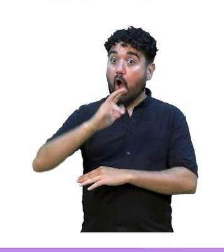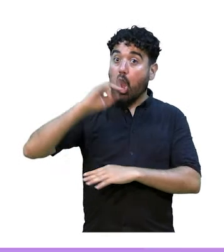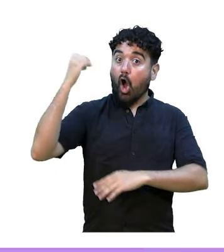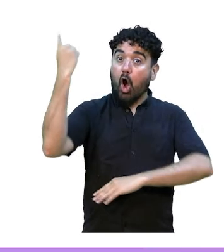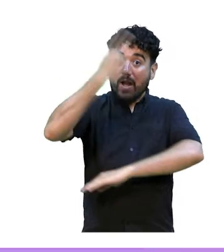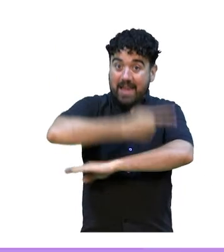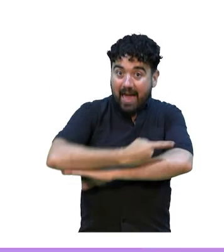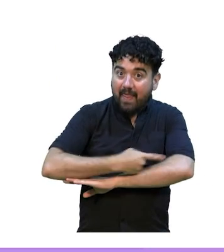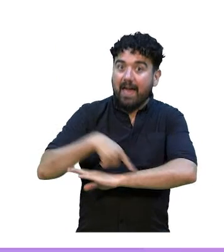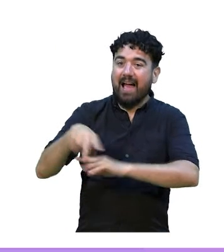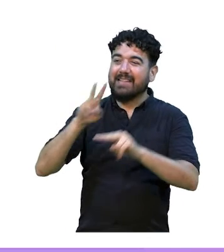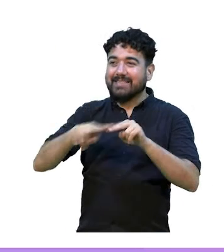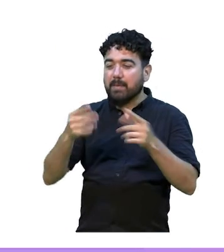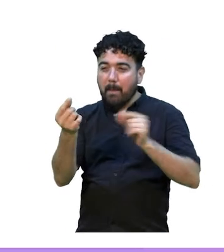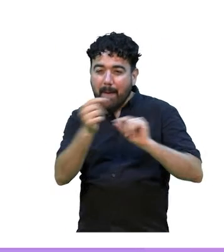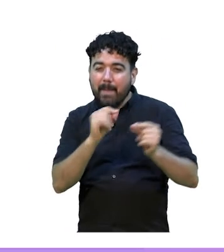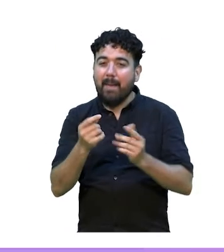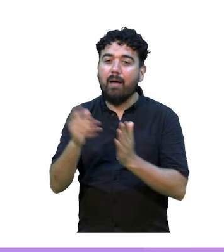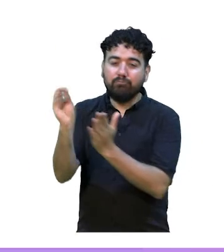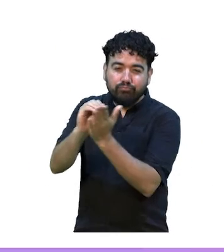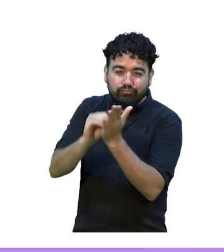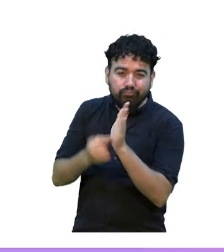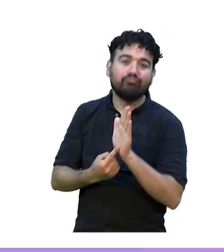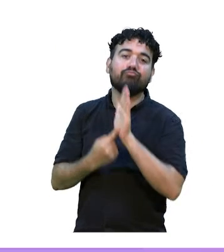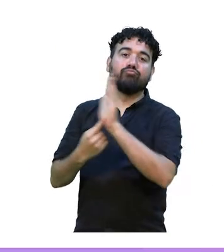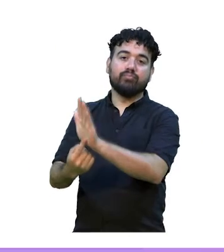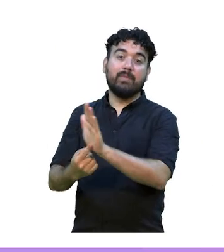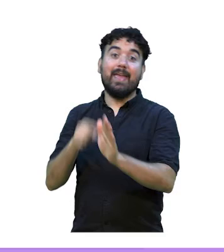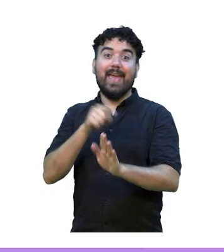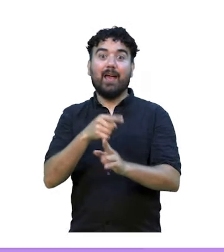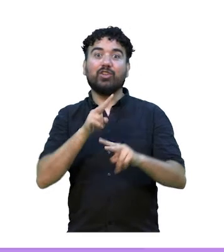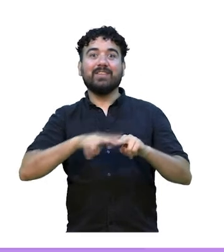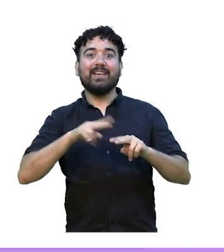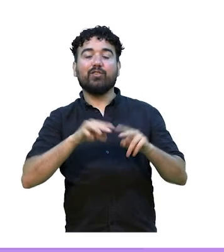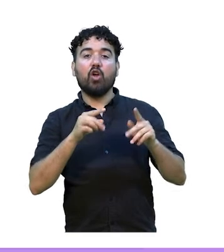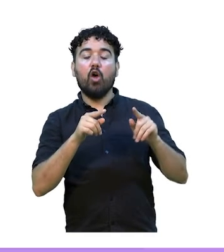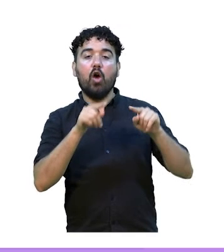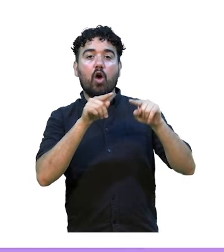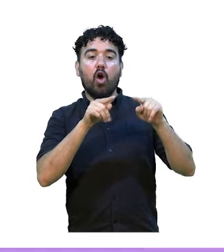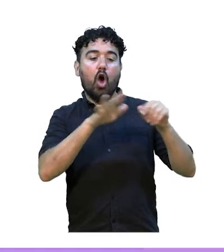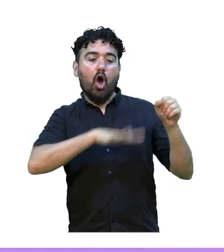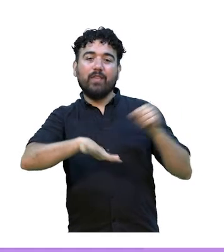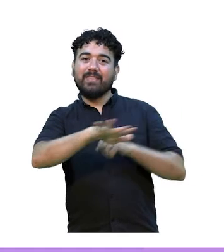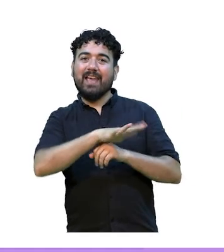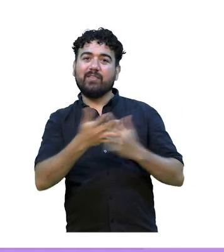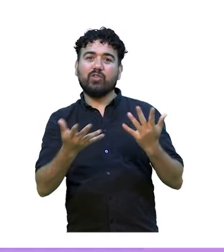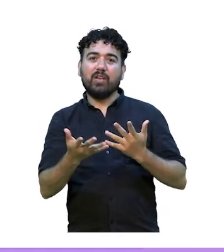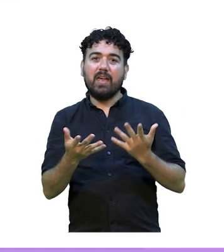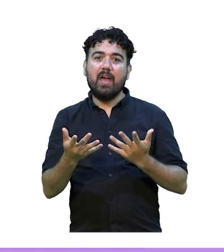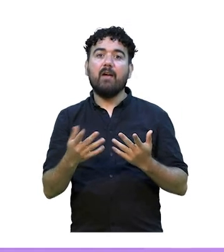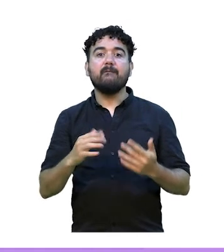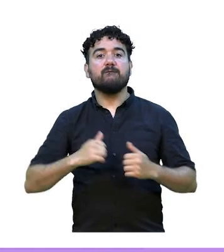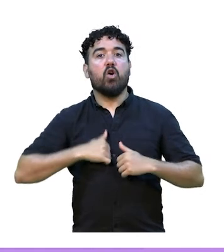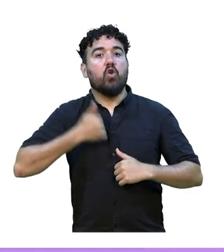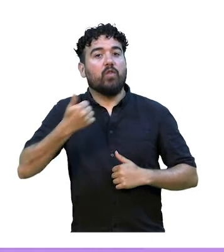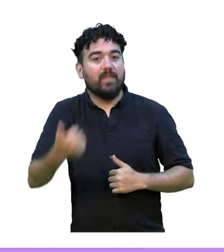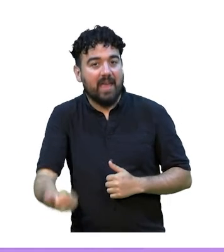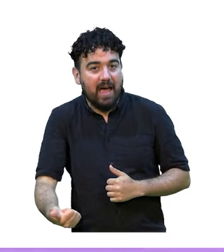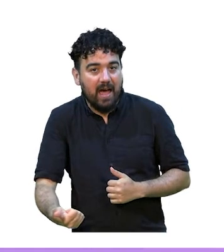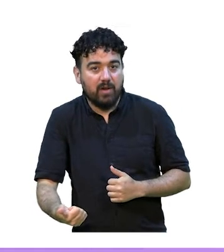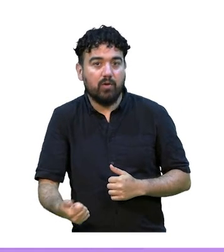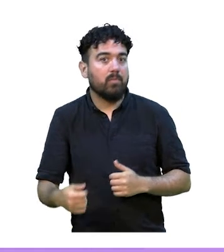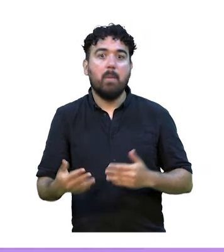durante la jornada. Jornadas que, ojo, son realizadas en el marco de, ¿cómo se